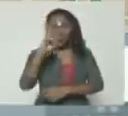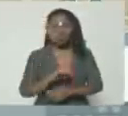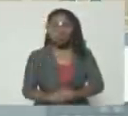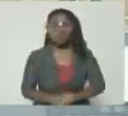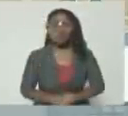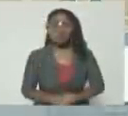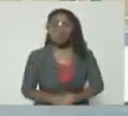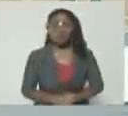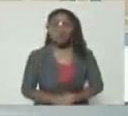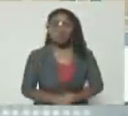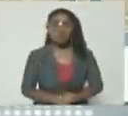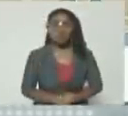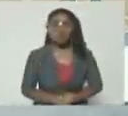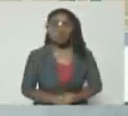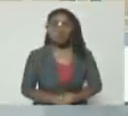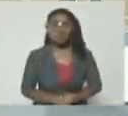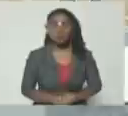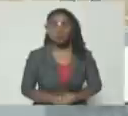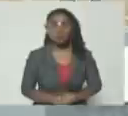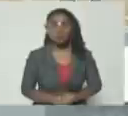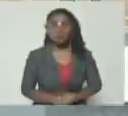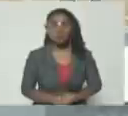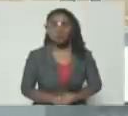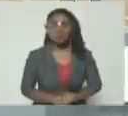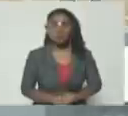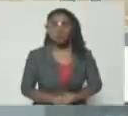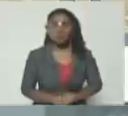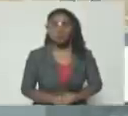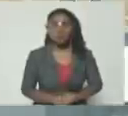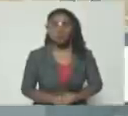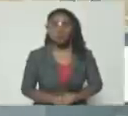del Cieloína Rodríguez Gómez.